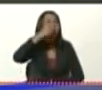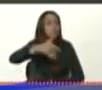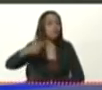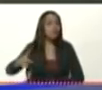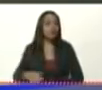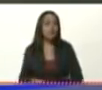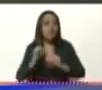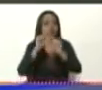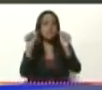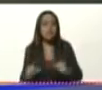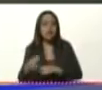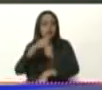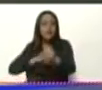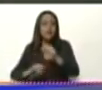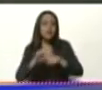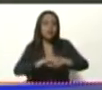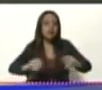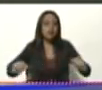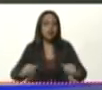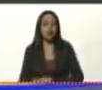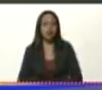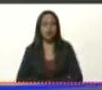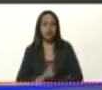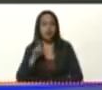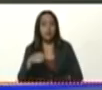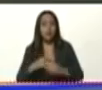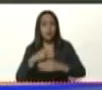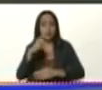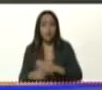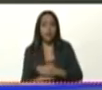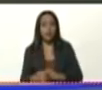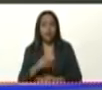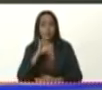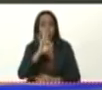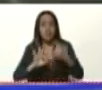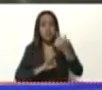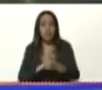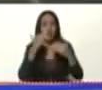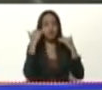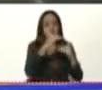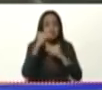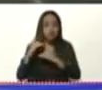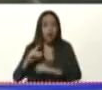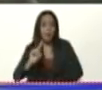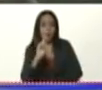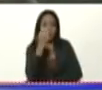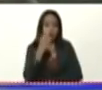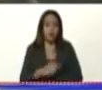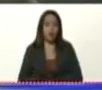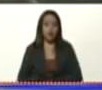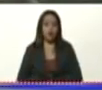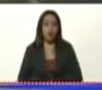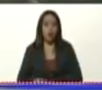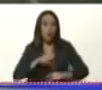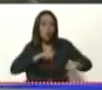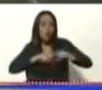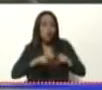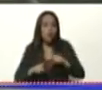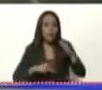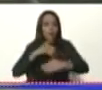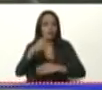del sistema defensivo territorial. Y este plan, que tiene tres fases: la primera fase de coordinación, planificación